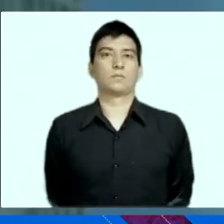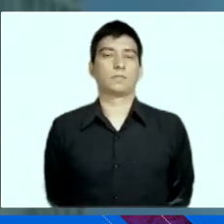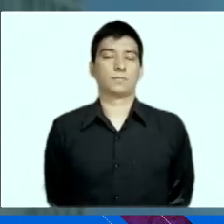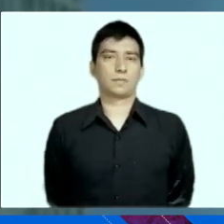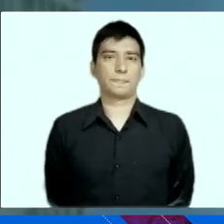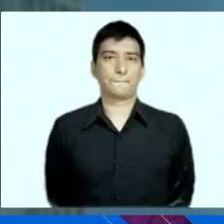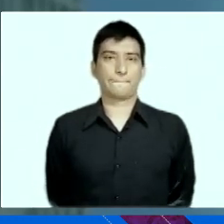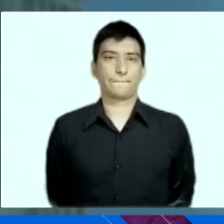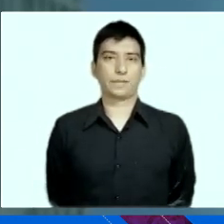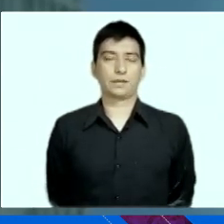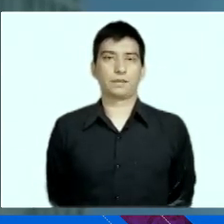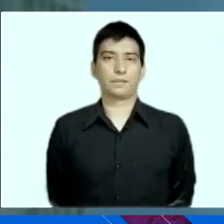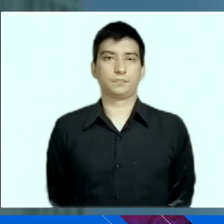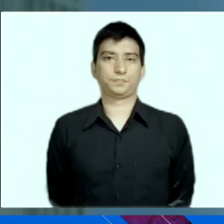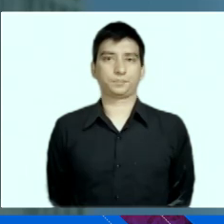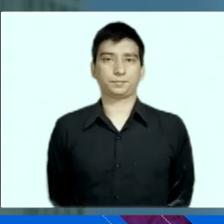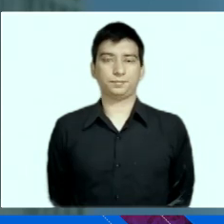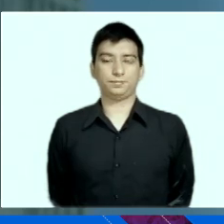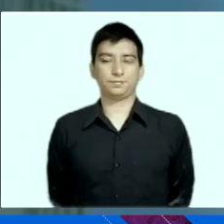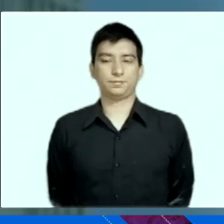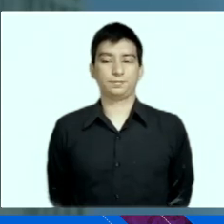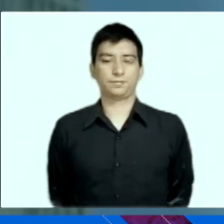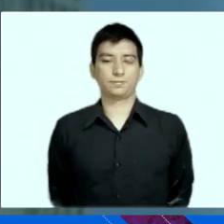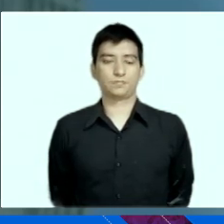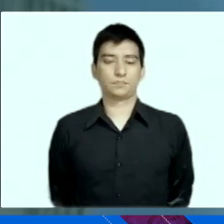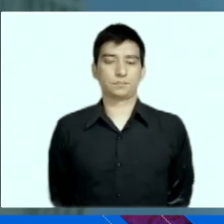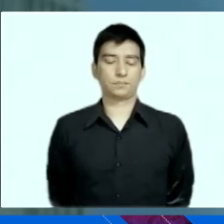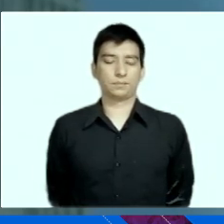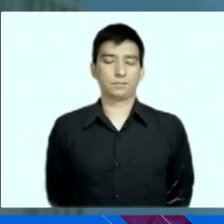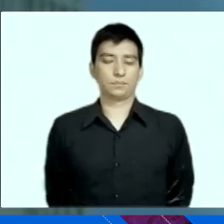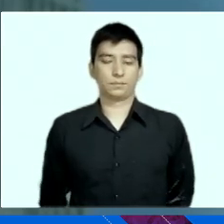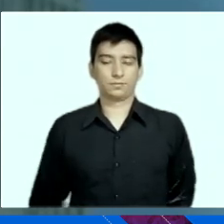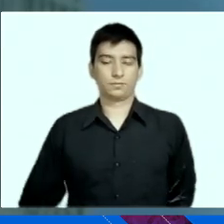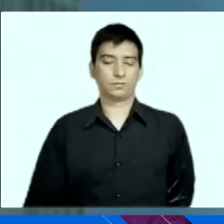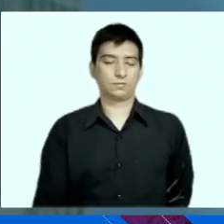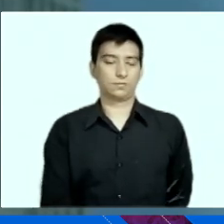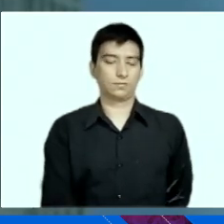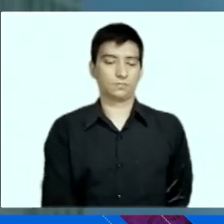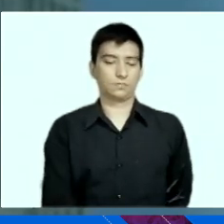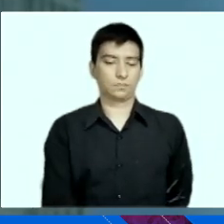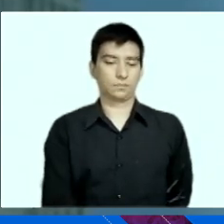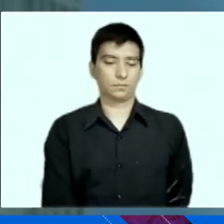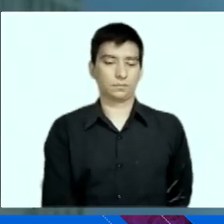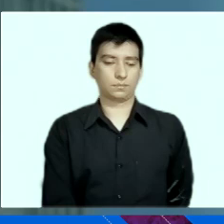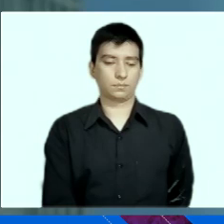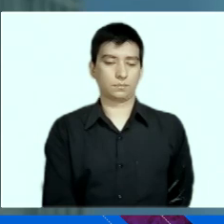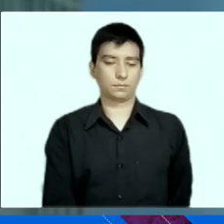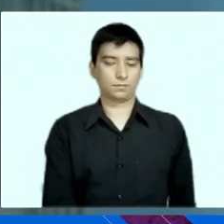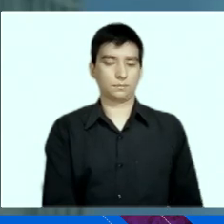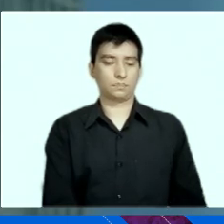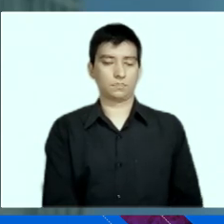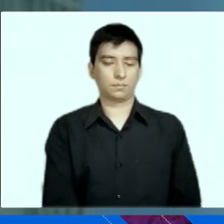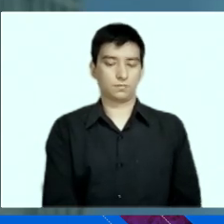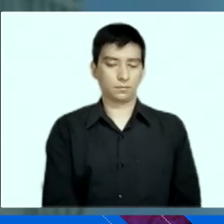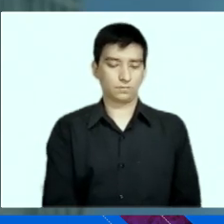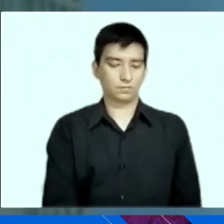Y definitivamente si no tomaba la segunda opción, que fue la mejor que pude haber tomado en toda mi vida, no iba a